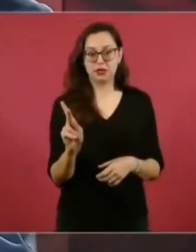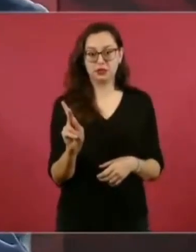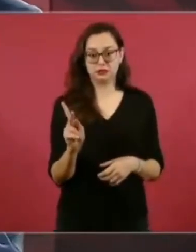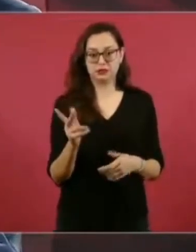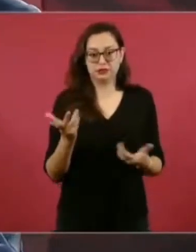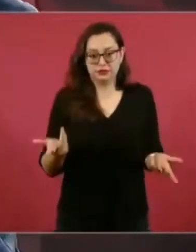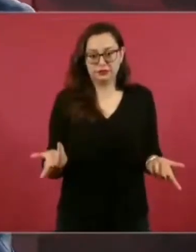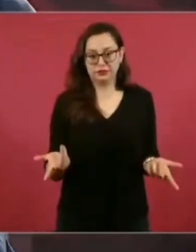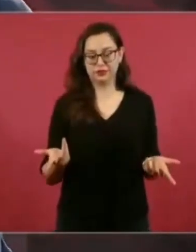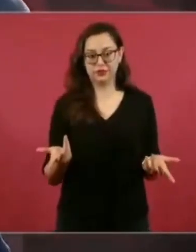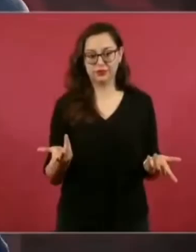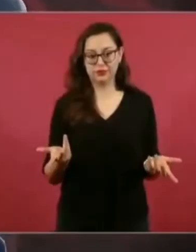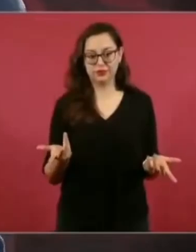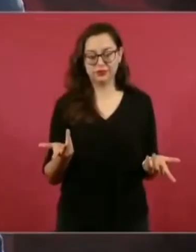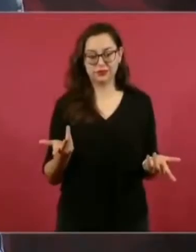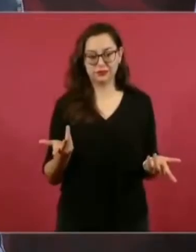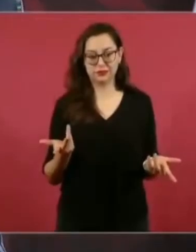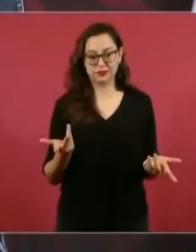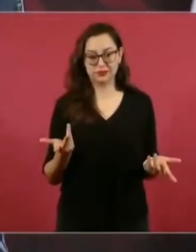predecible.